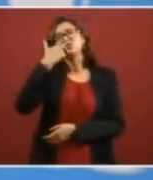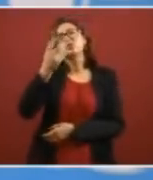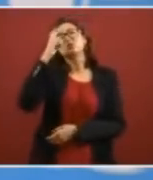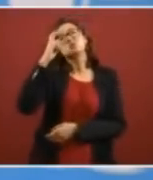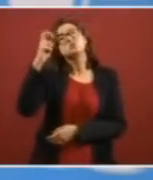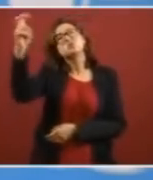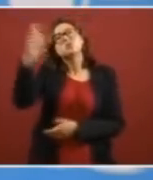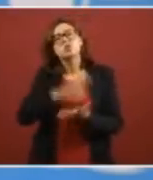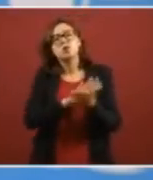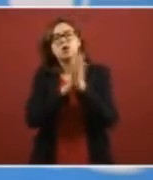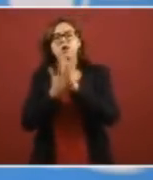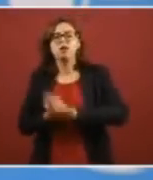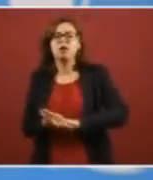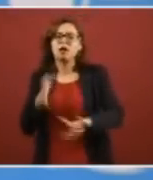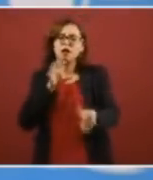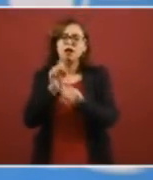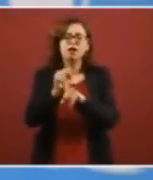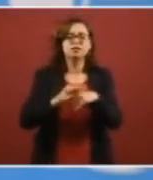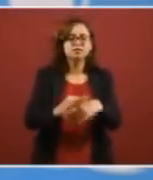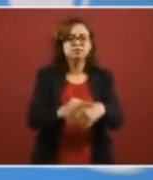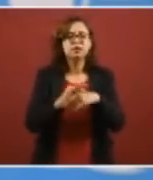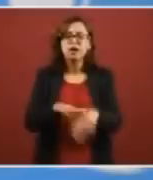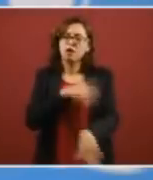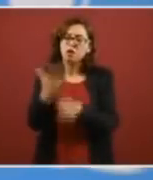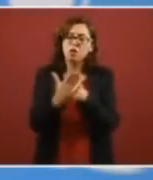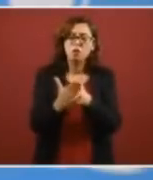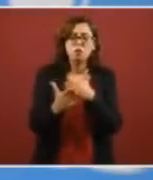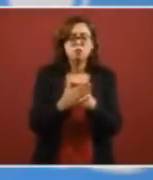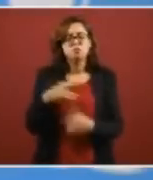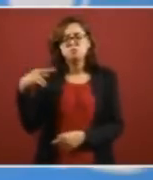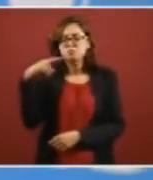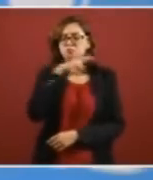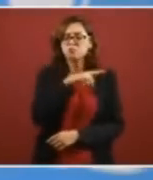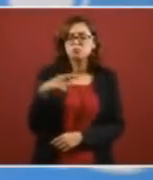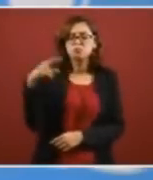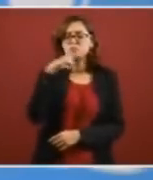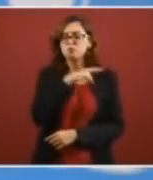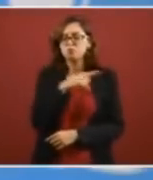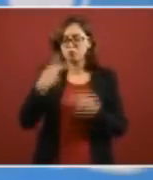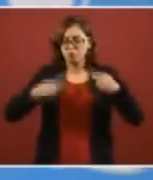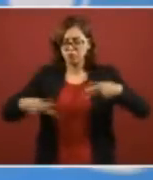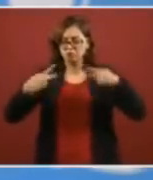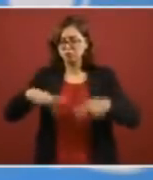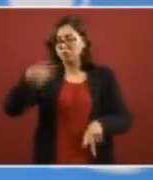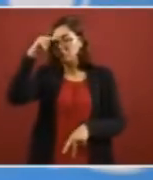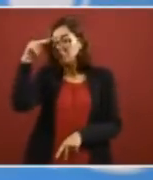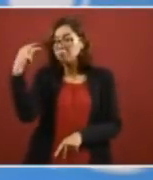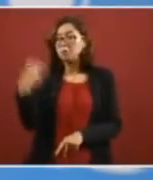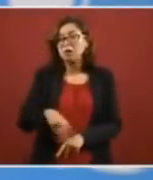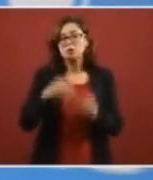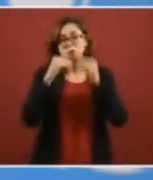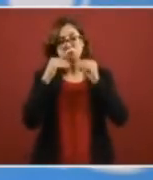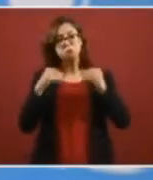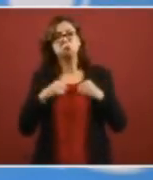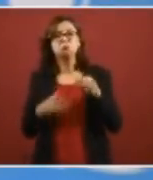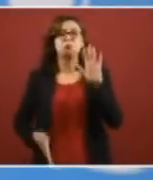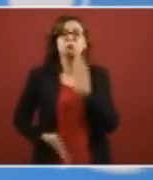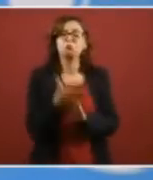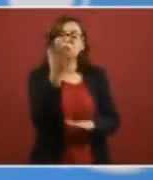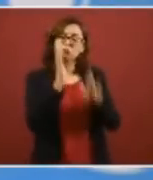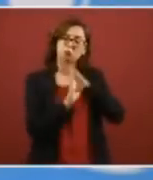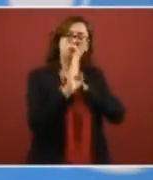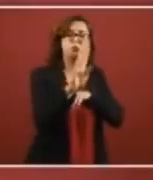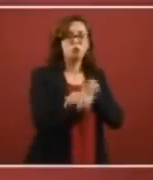en realidad de que pronto, muy pronto, no tengan los mexicanos que ir por necesidad a